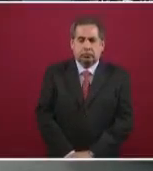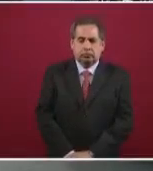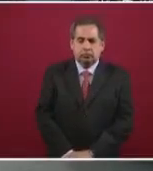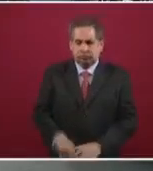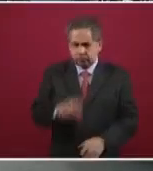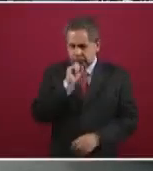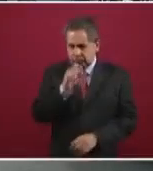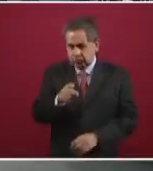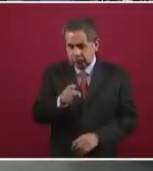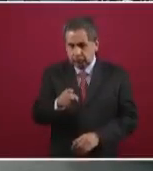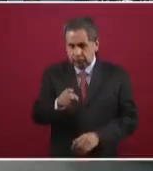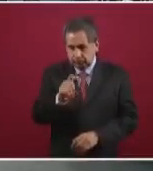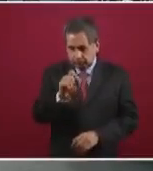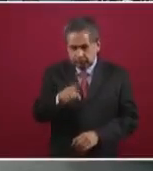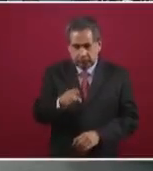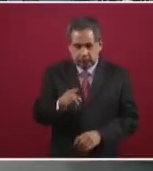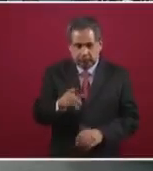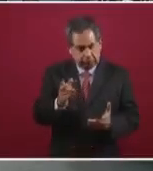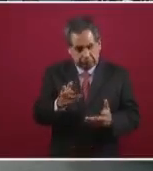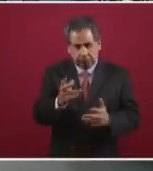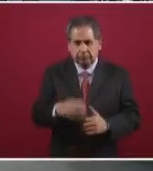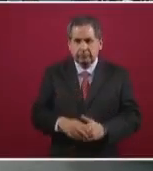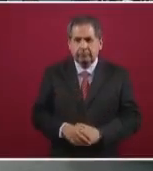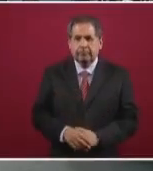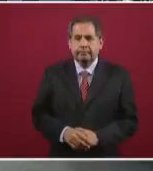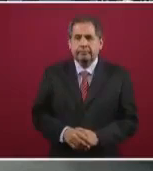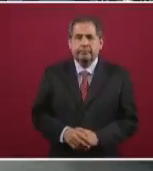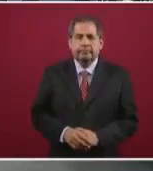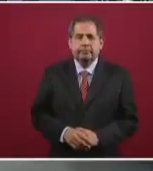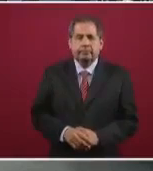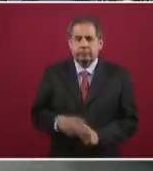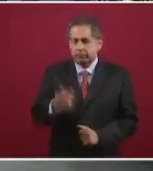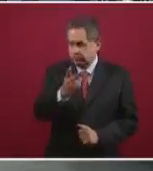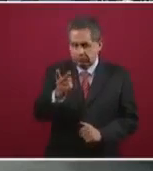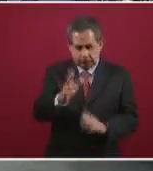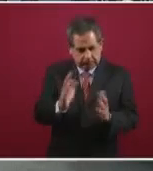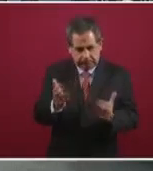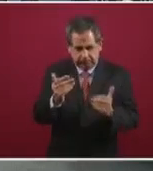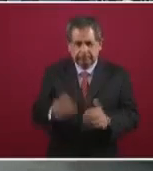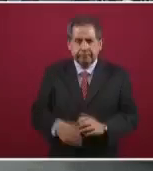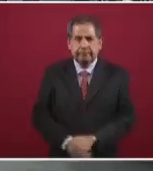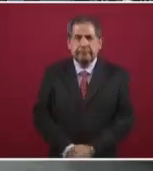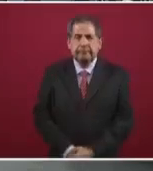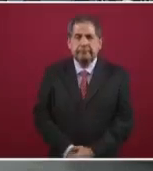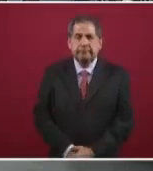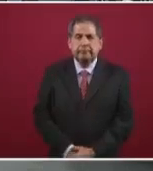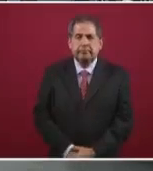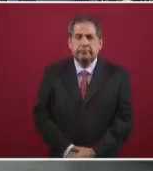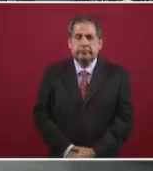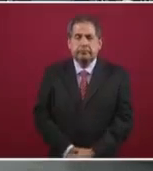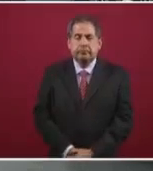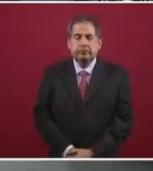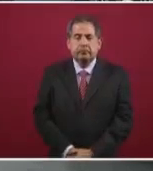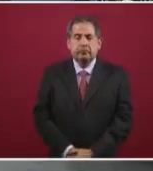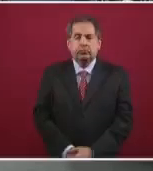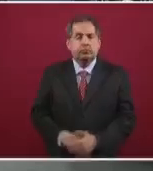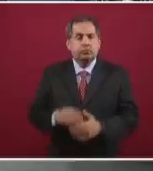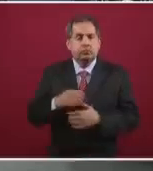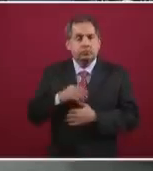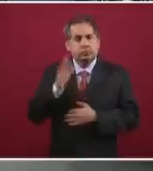¿Tú también? Sí, bueno. ¿Los dos, entonces? Sí. Yo escuché muy